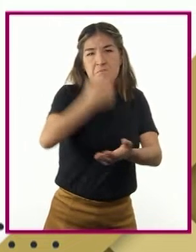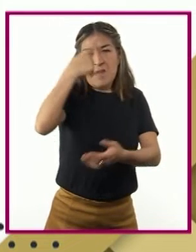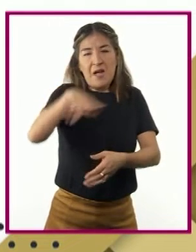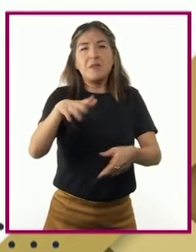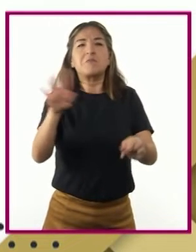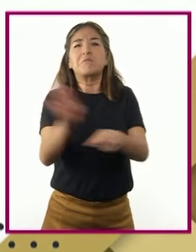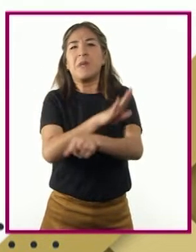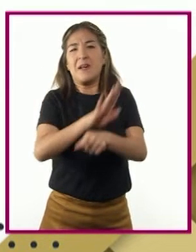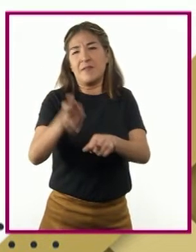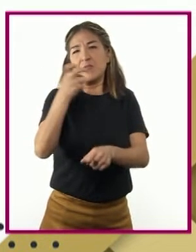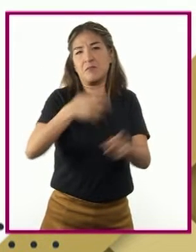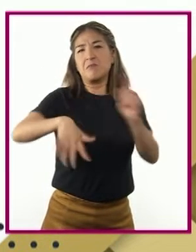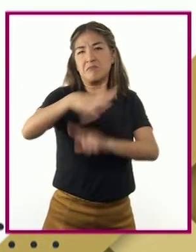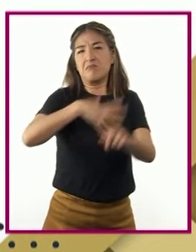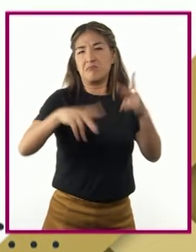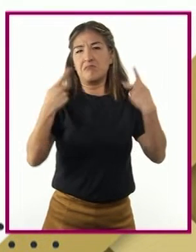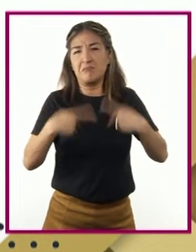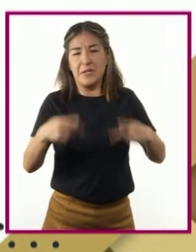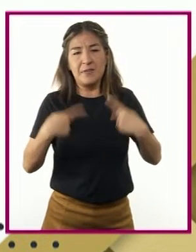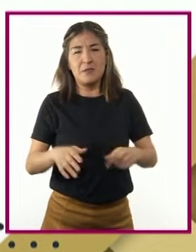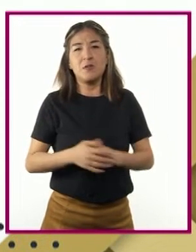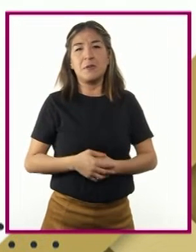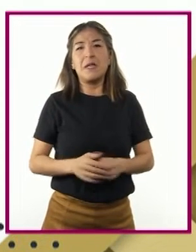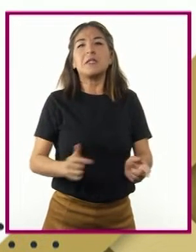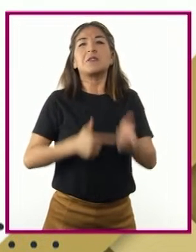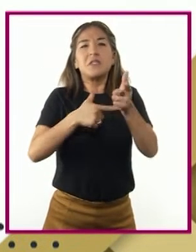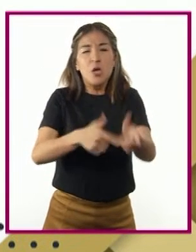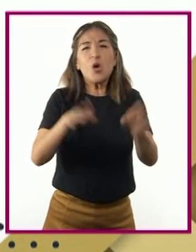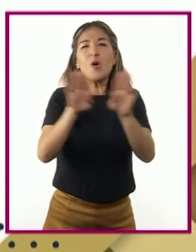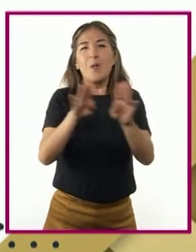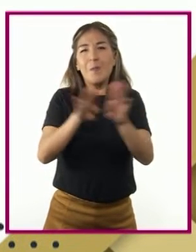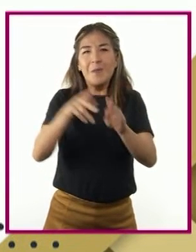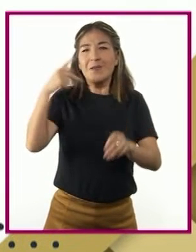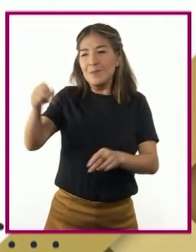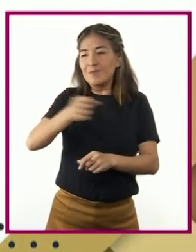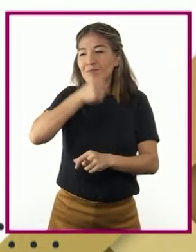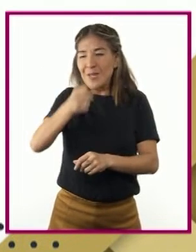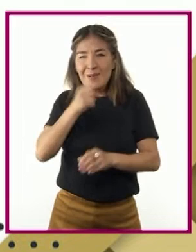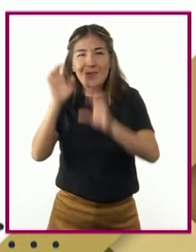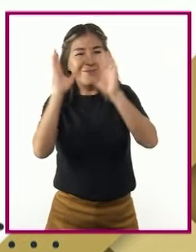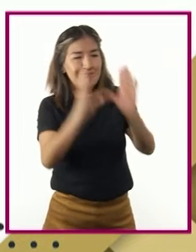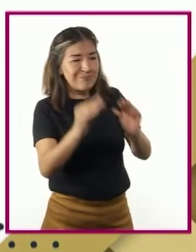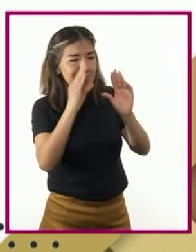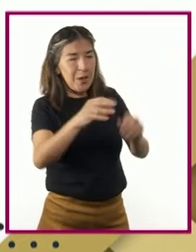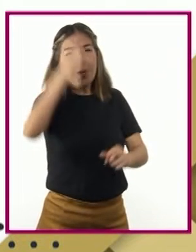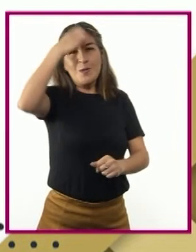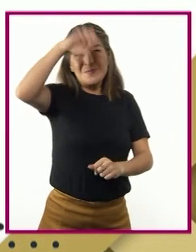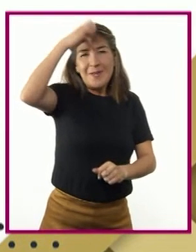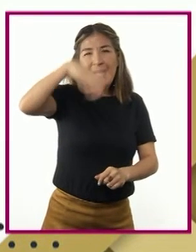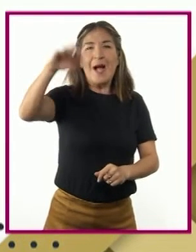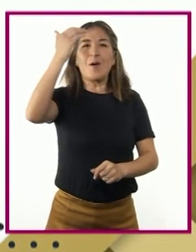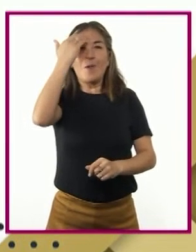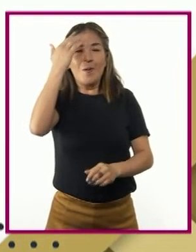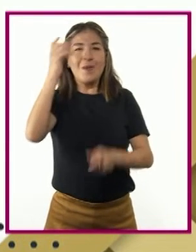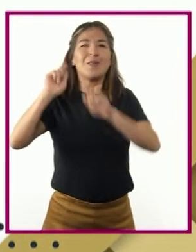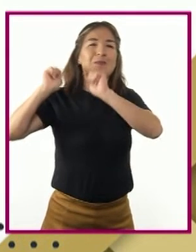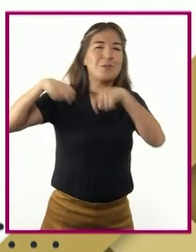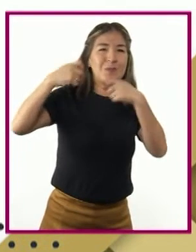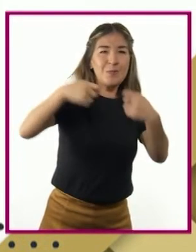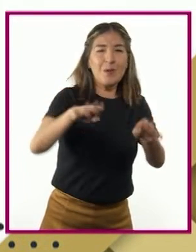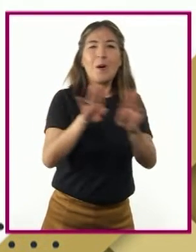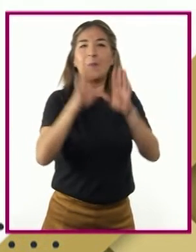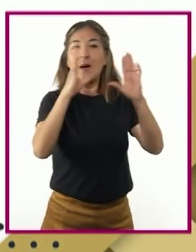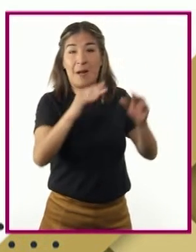a la población. Conservan y transmiten nuestras costumbres y tradiciones. Por ello,